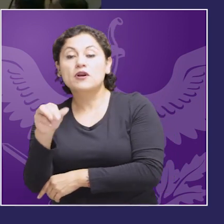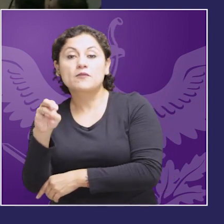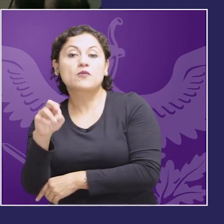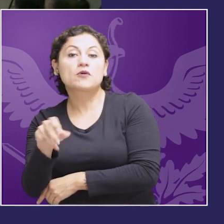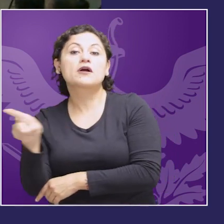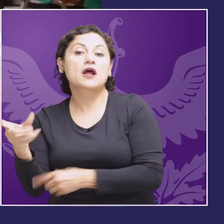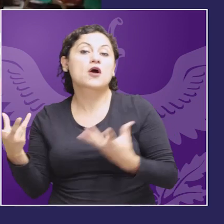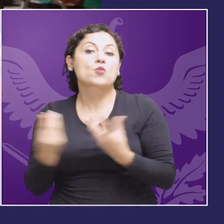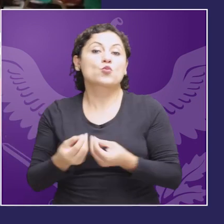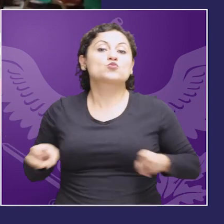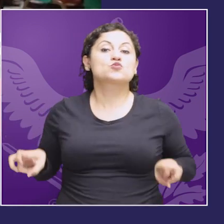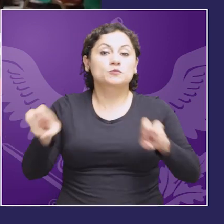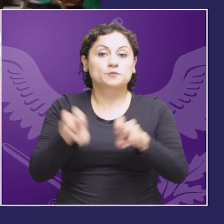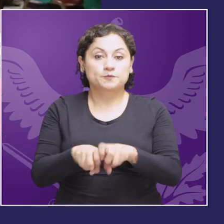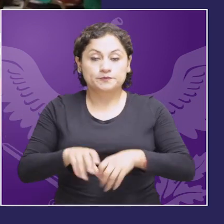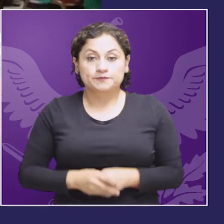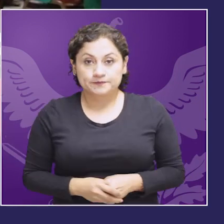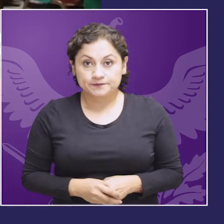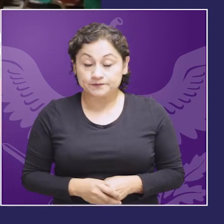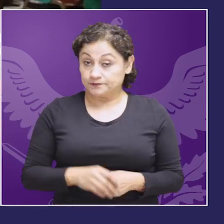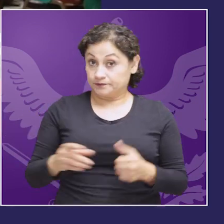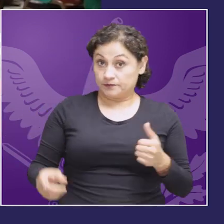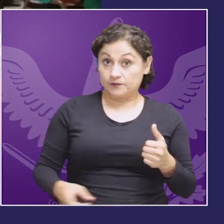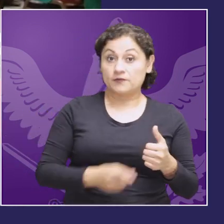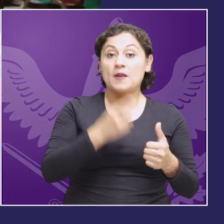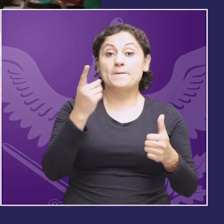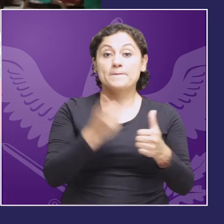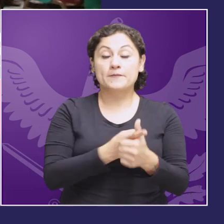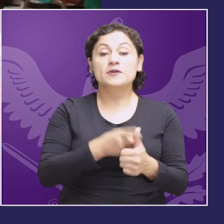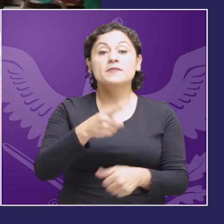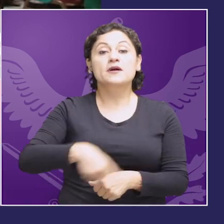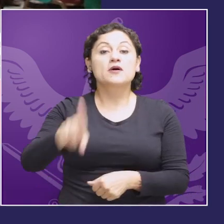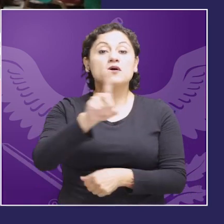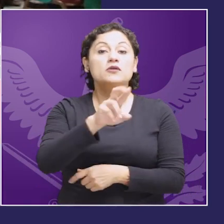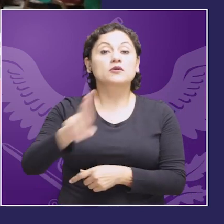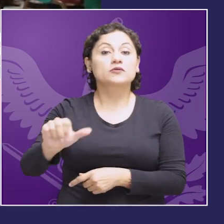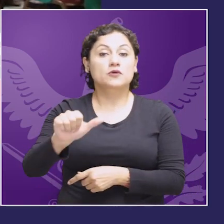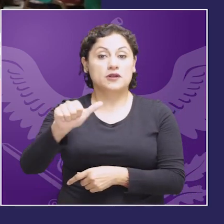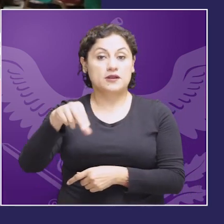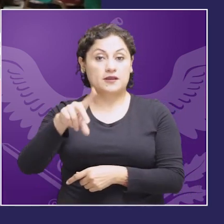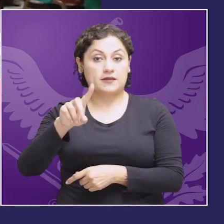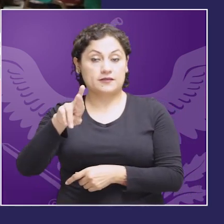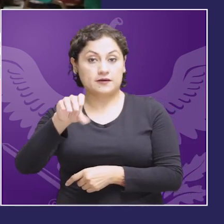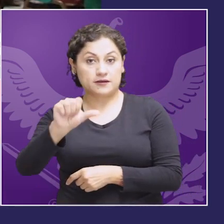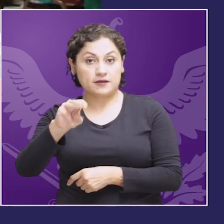siguiente panel. En primer lugar, escucharemos a la doctora Andrea Muñoz.